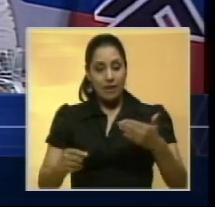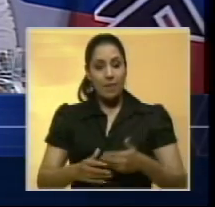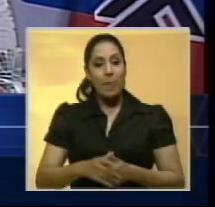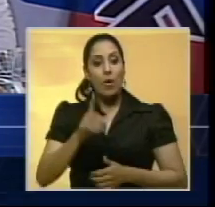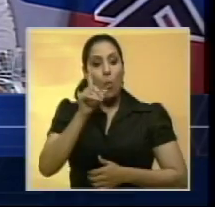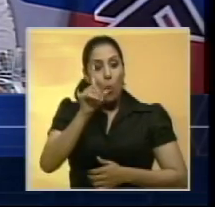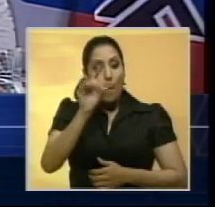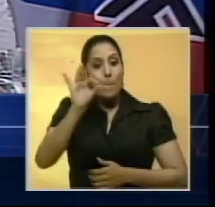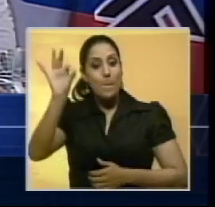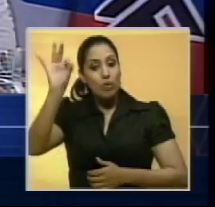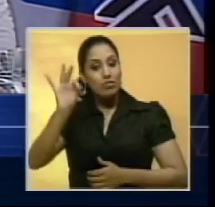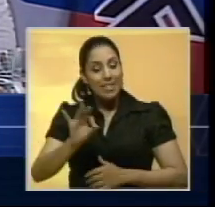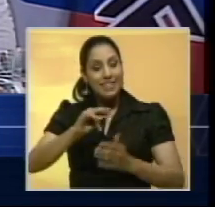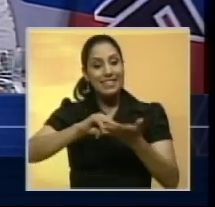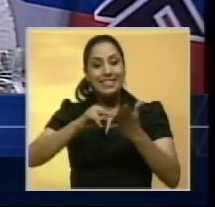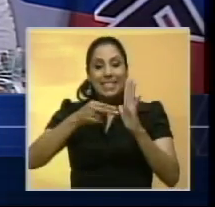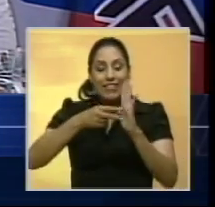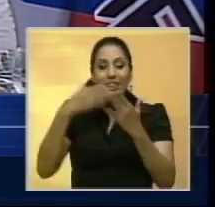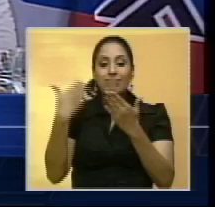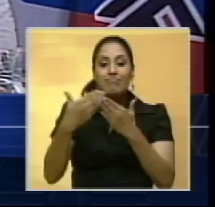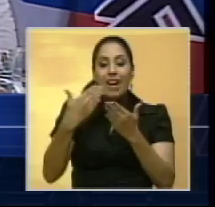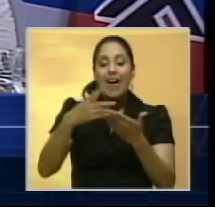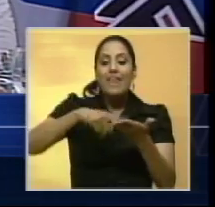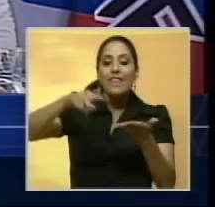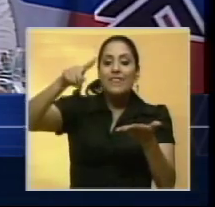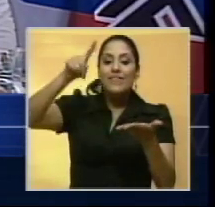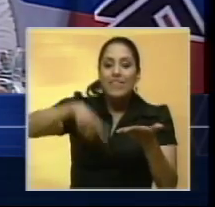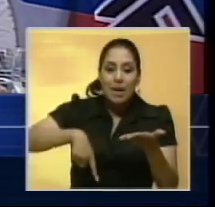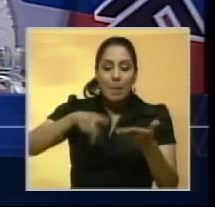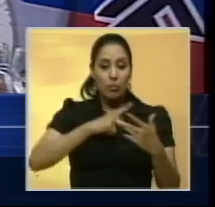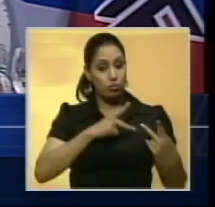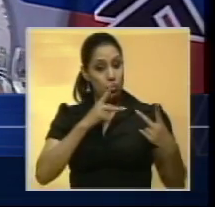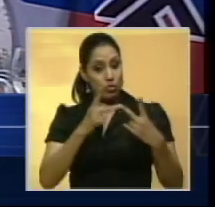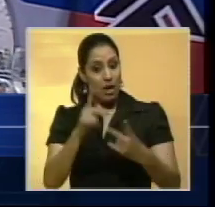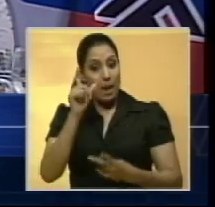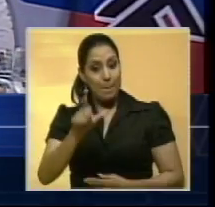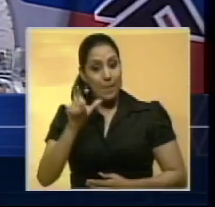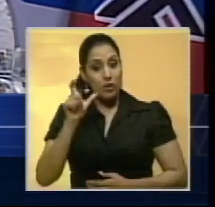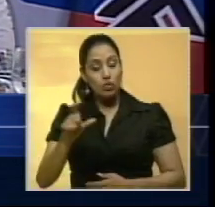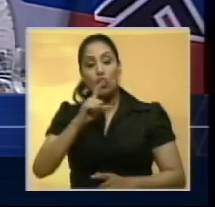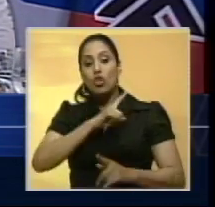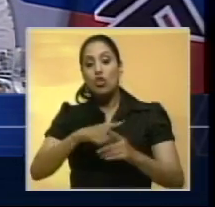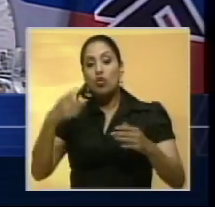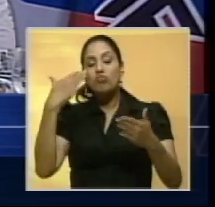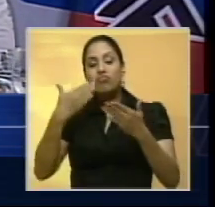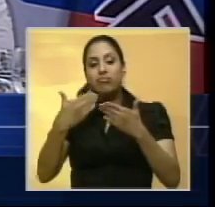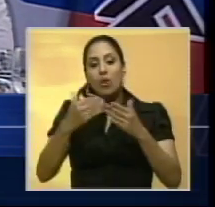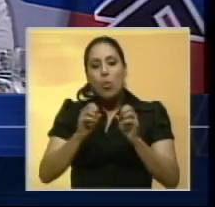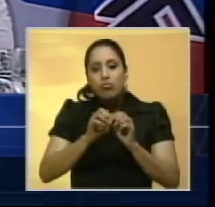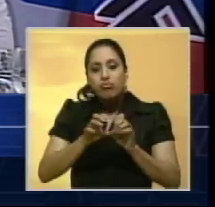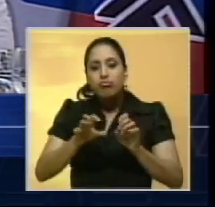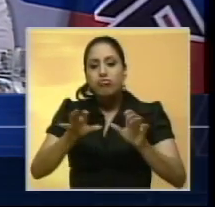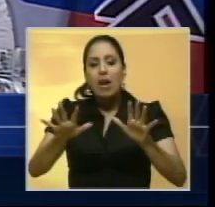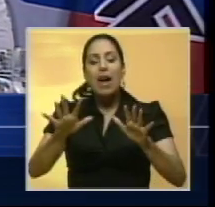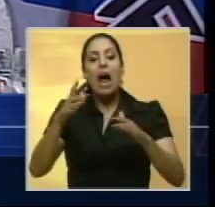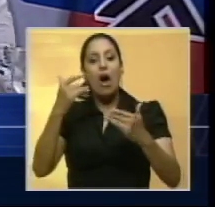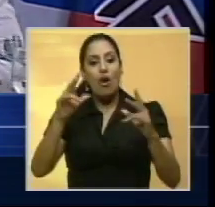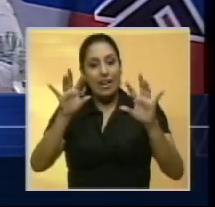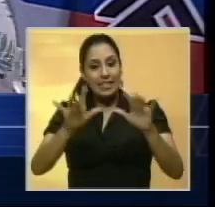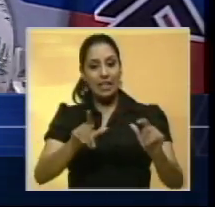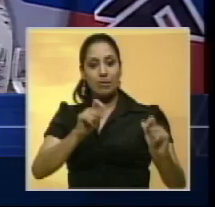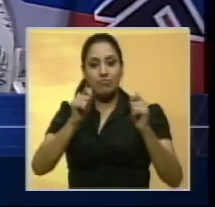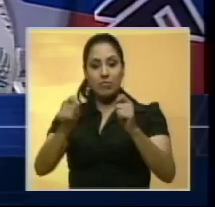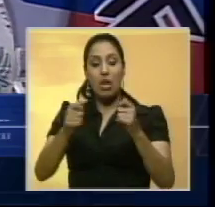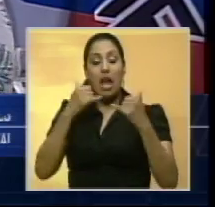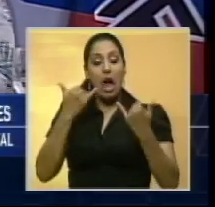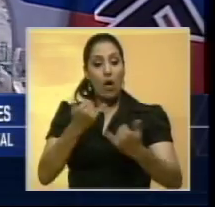del 1% de validación de manifestaciones de voluntad y la certificación será extendida por Secretaría. Para el